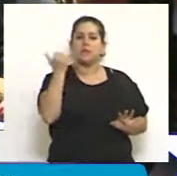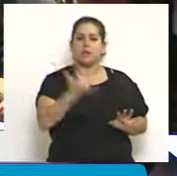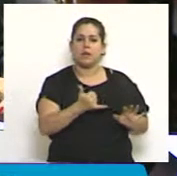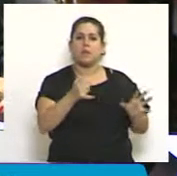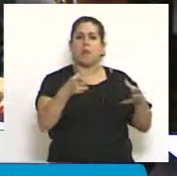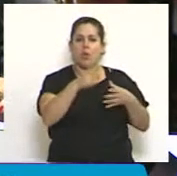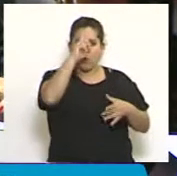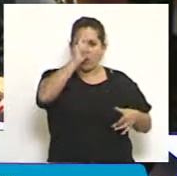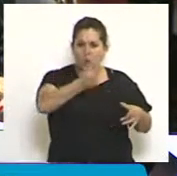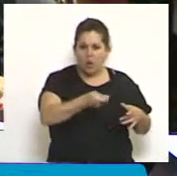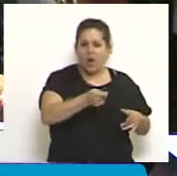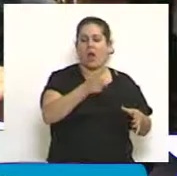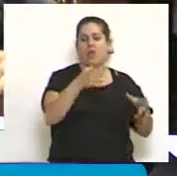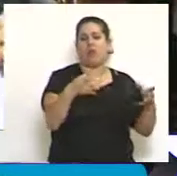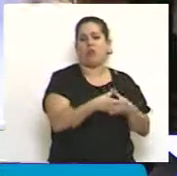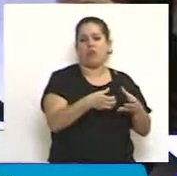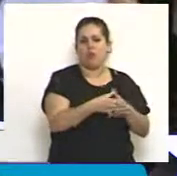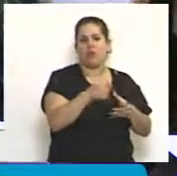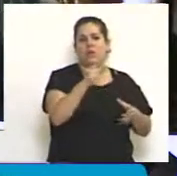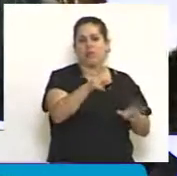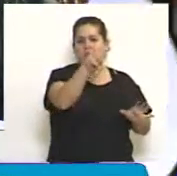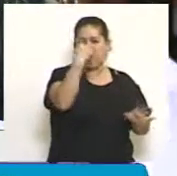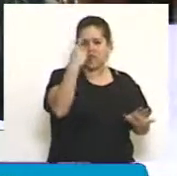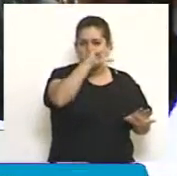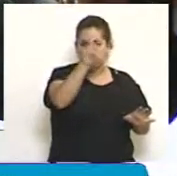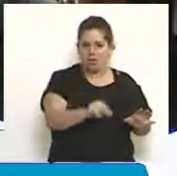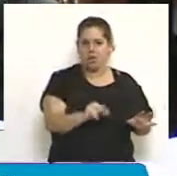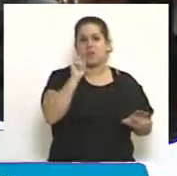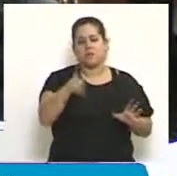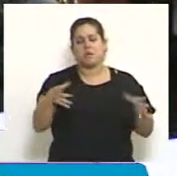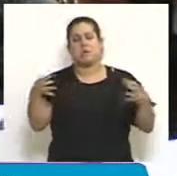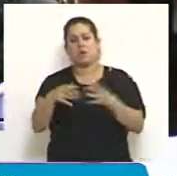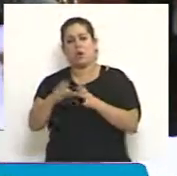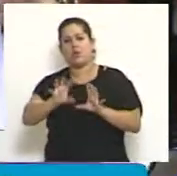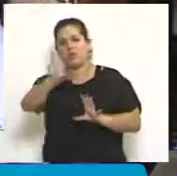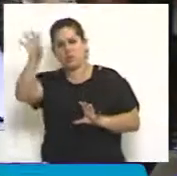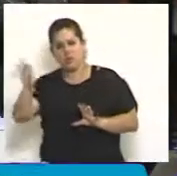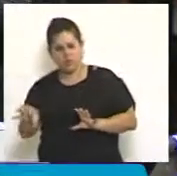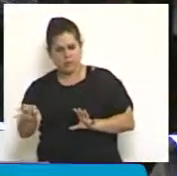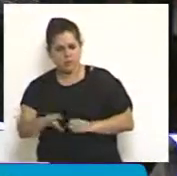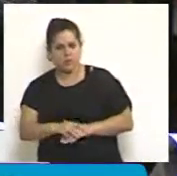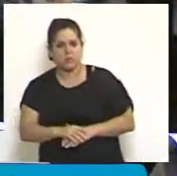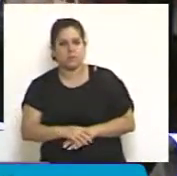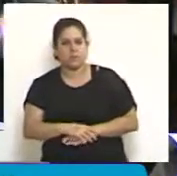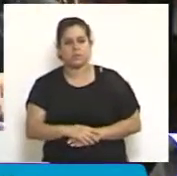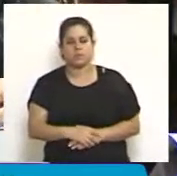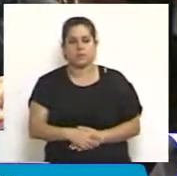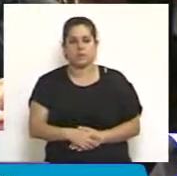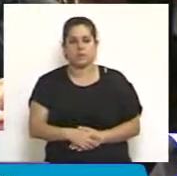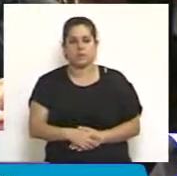las decisiones la Cámara Nacional de Apelaciones en lo Penal únicamente en aquellos casos en los que exista una relación directa